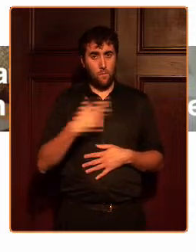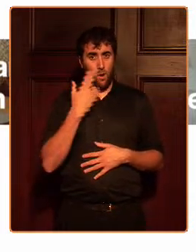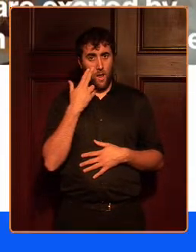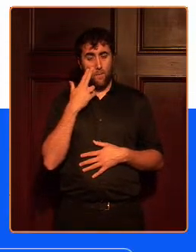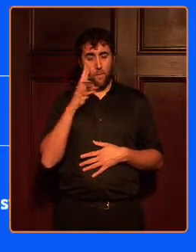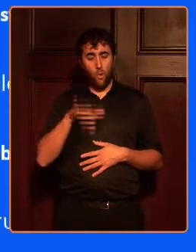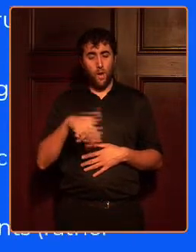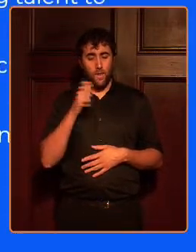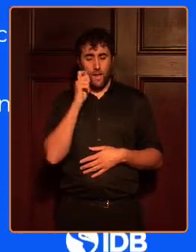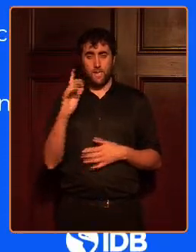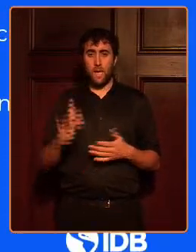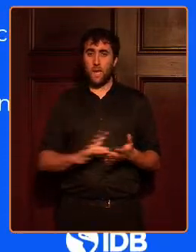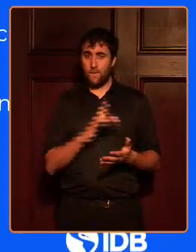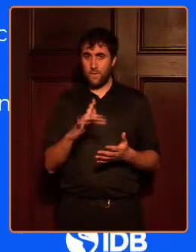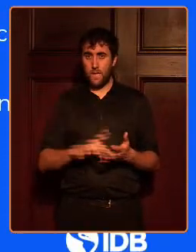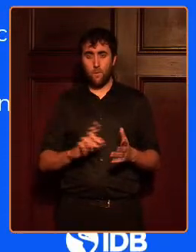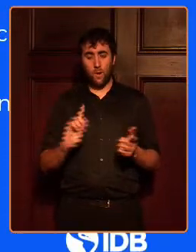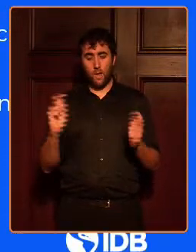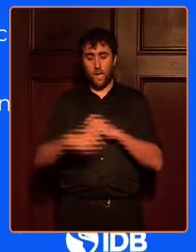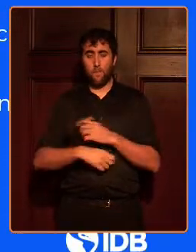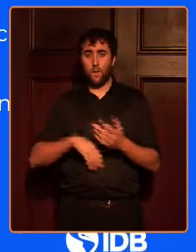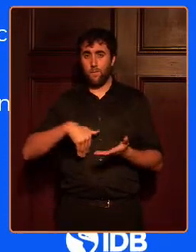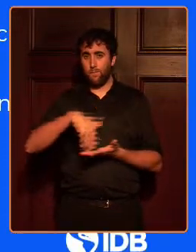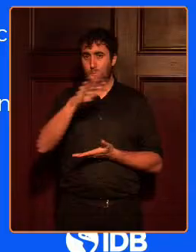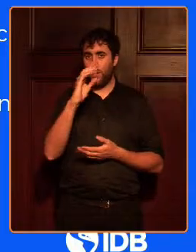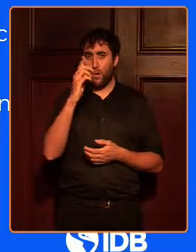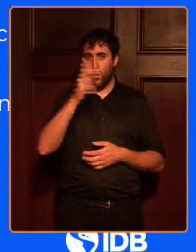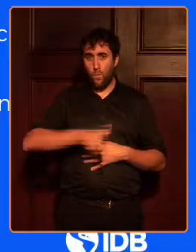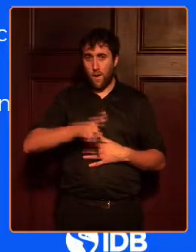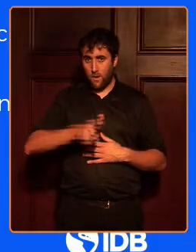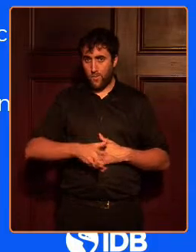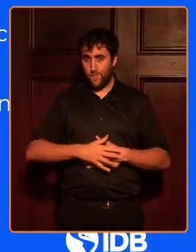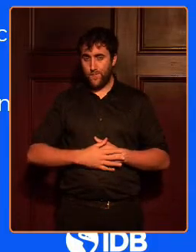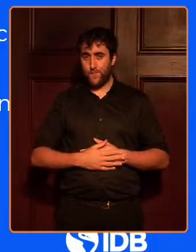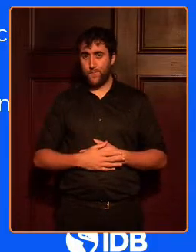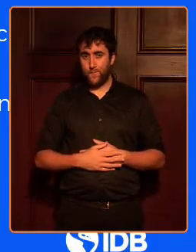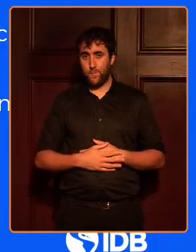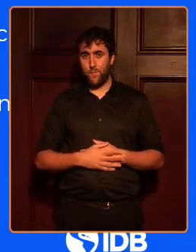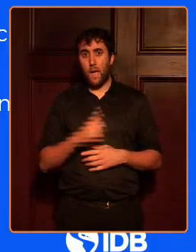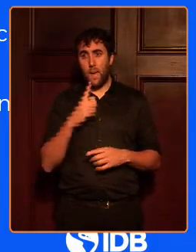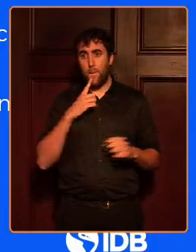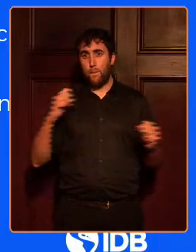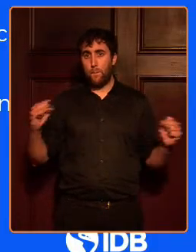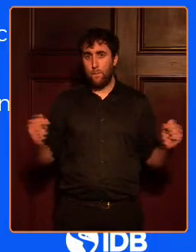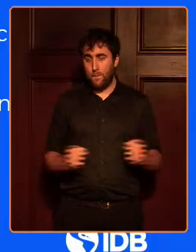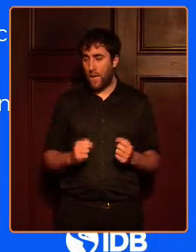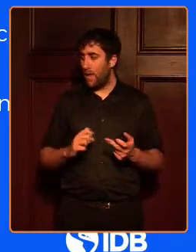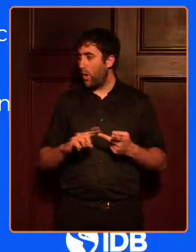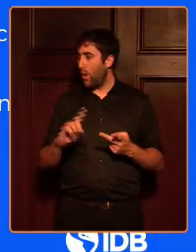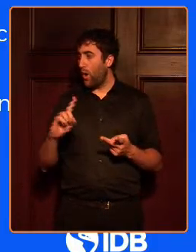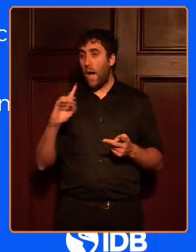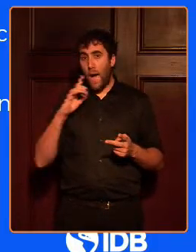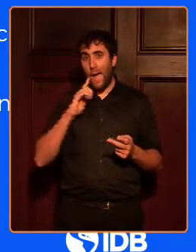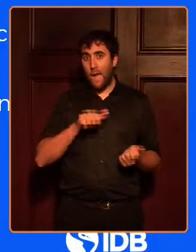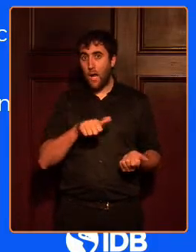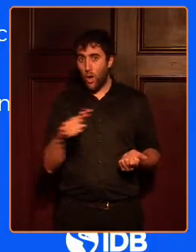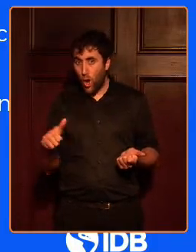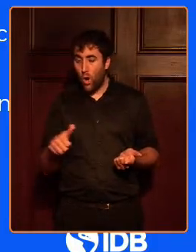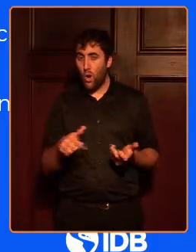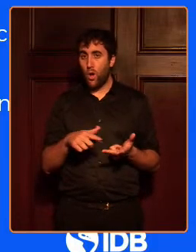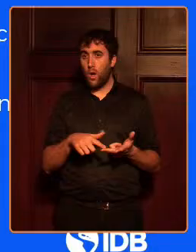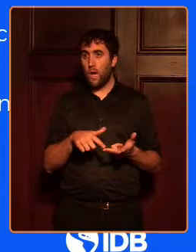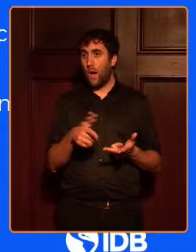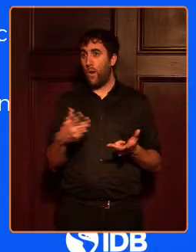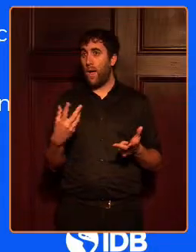tener sobre ellos, sobre sus vidas, sobre sus trabajos. Como ven, hay miedos, hay oportunidades de lo que está pasando en el